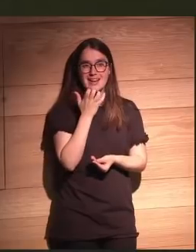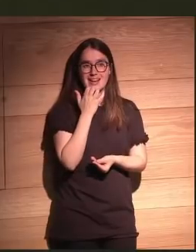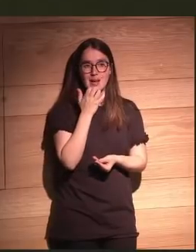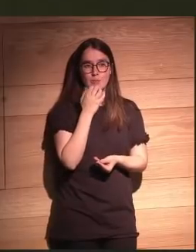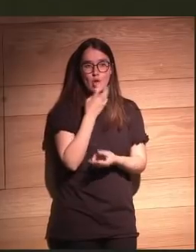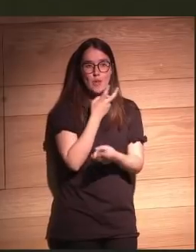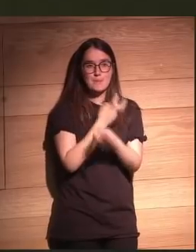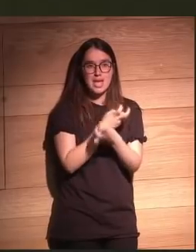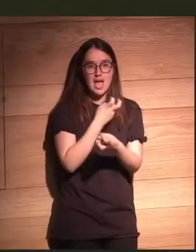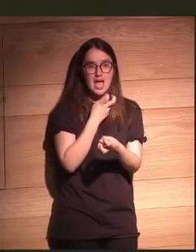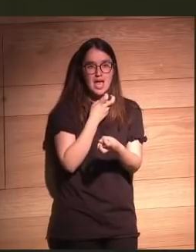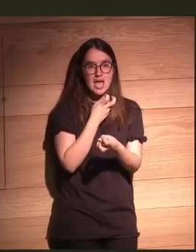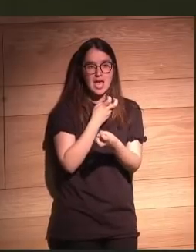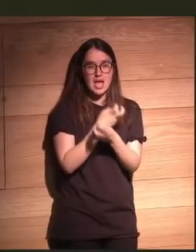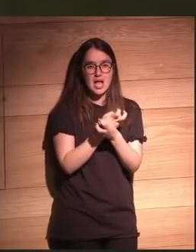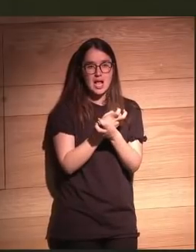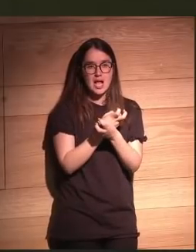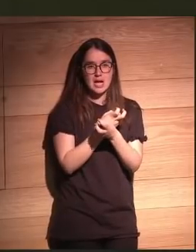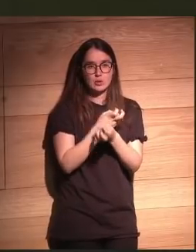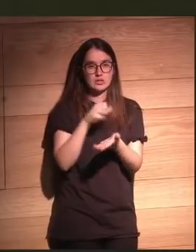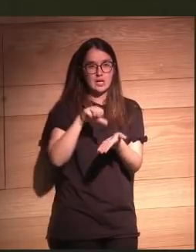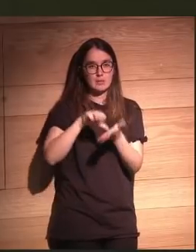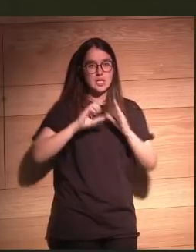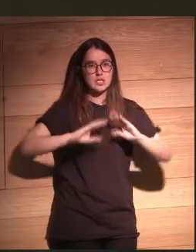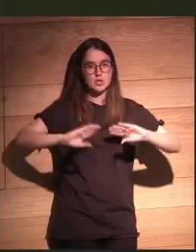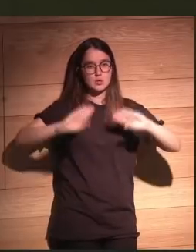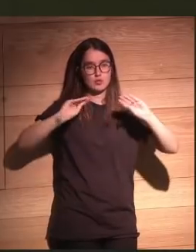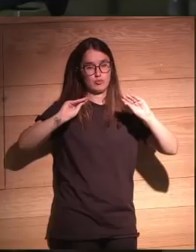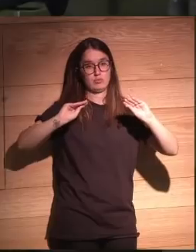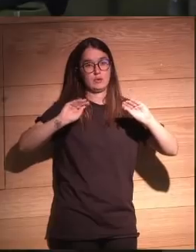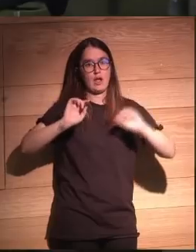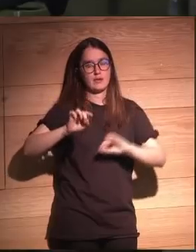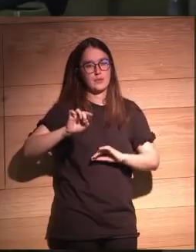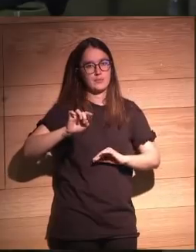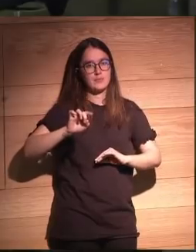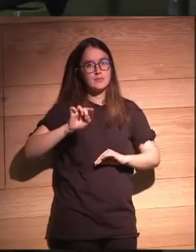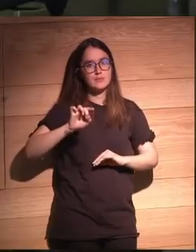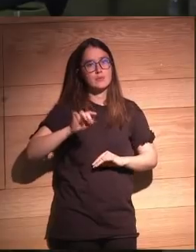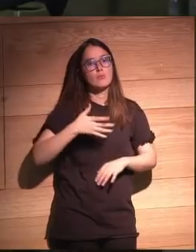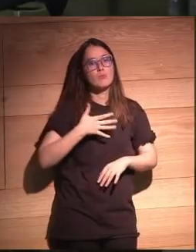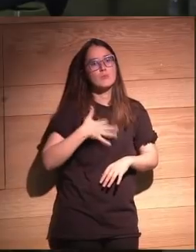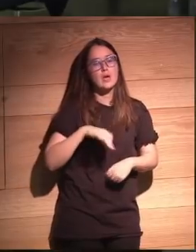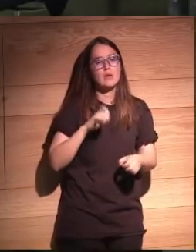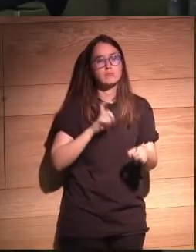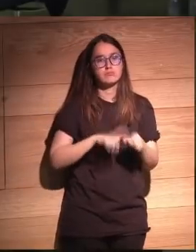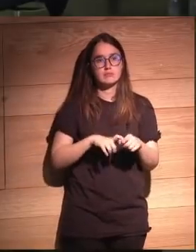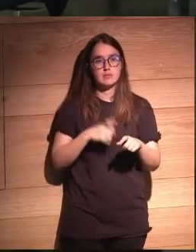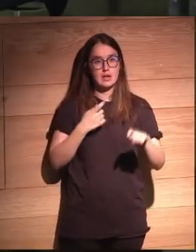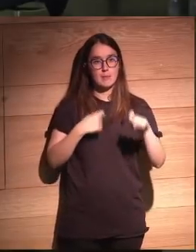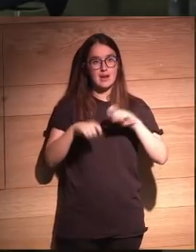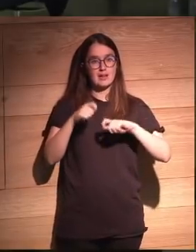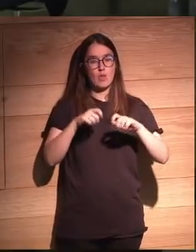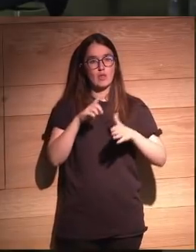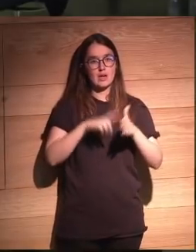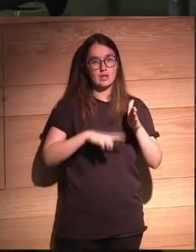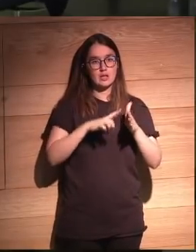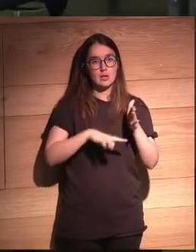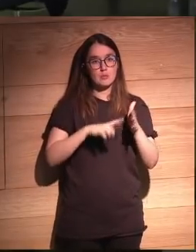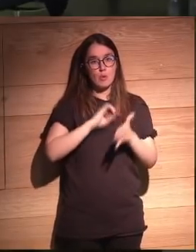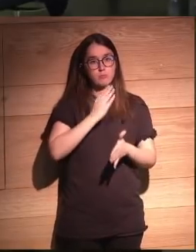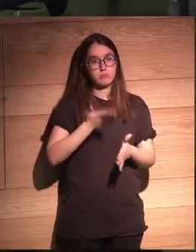Viena, donde Viena en teoría sí que es capaz de intervenir en el mercado del alquiler porque es uno de los